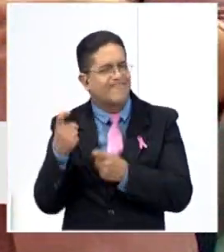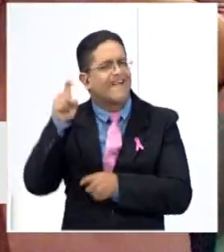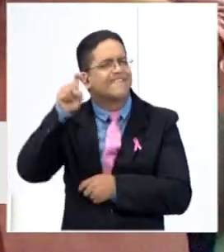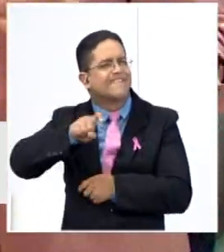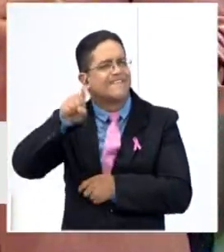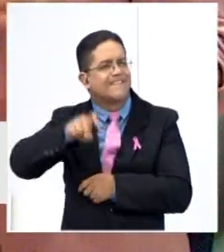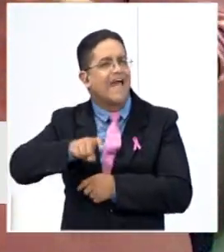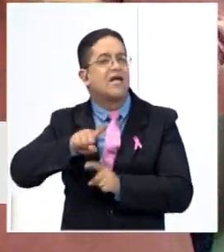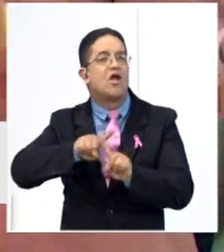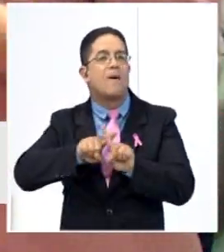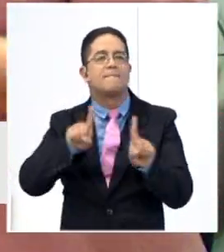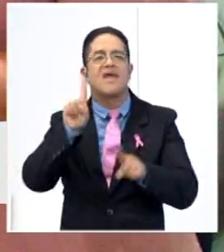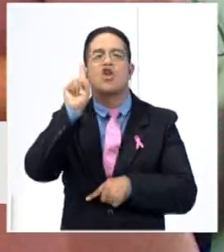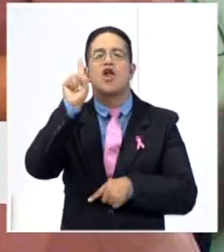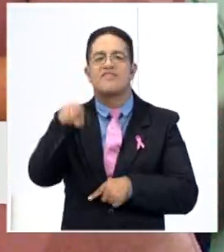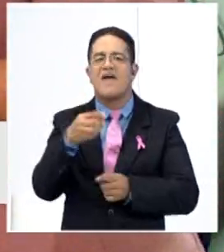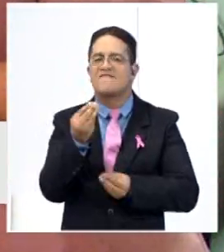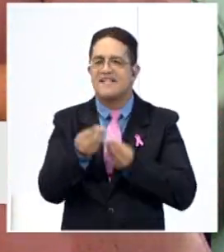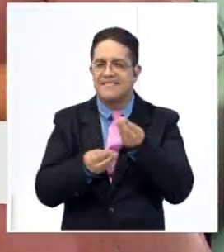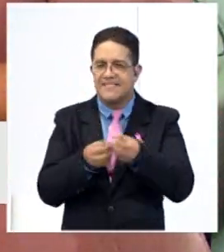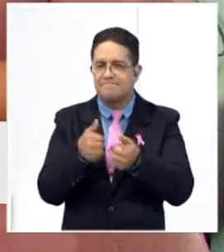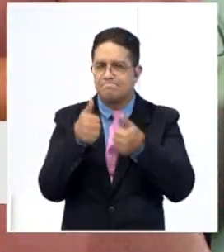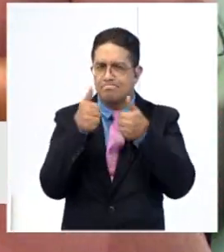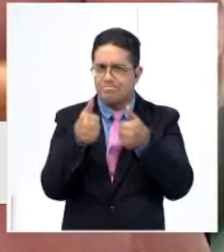necesario, pero debe ser bien ejecutado.